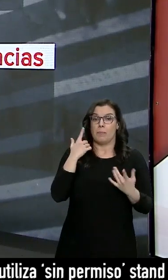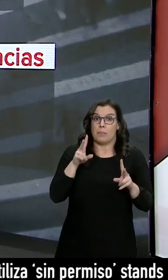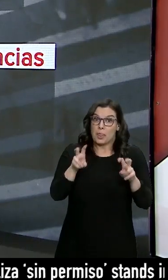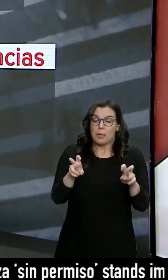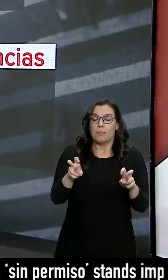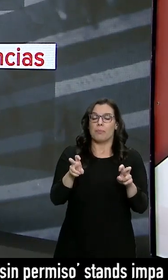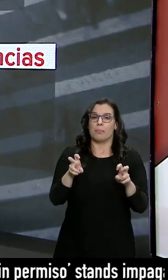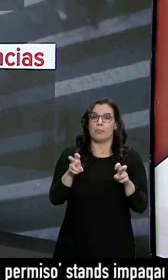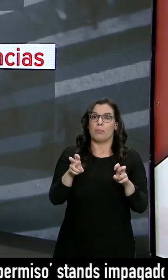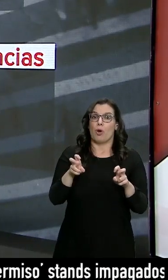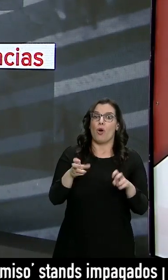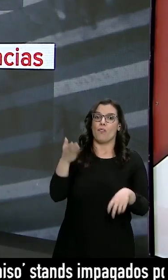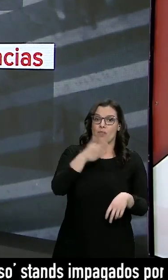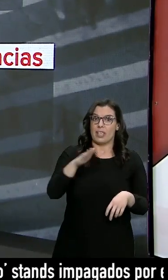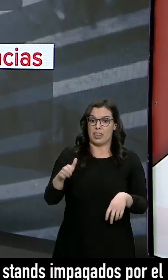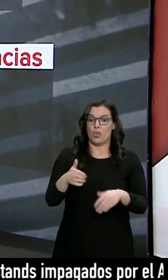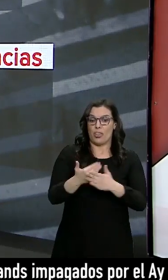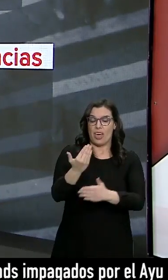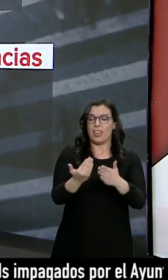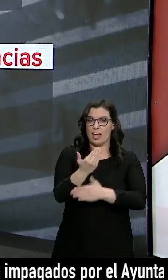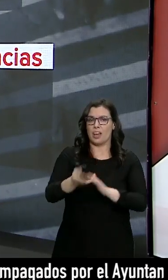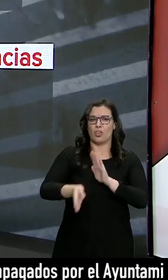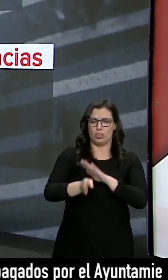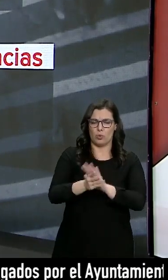sigan aumentando los fallecimientos en los próximos días.